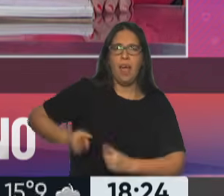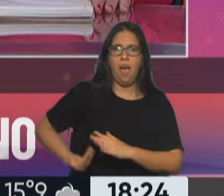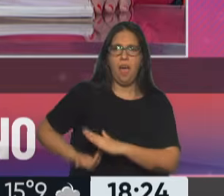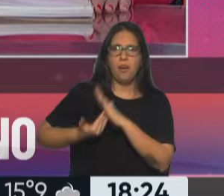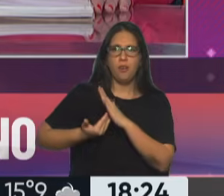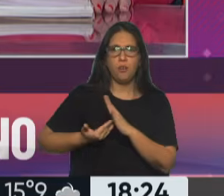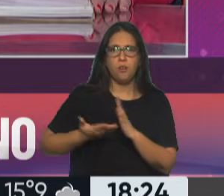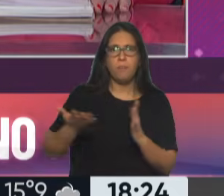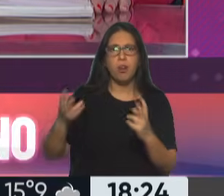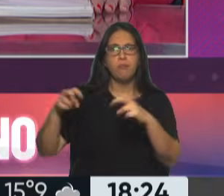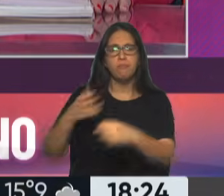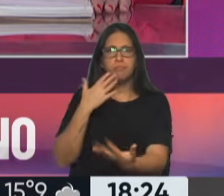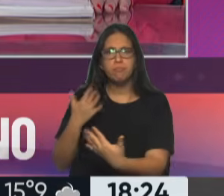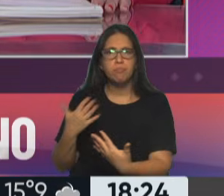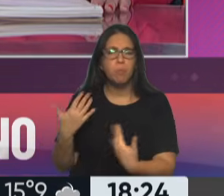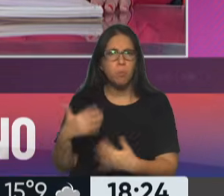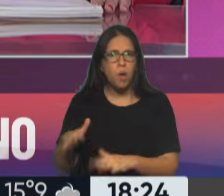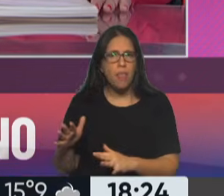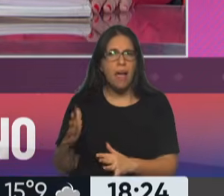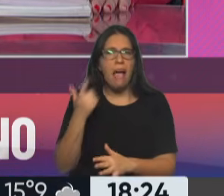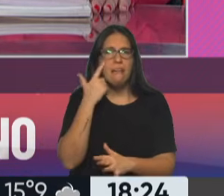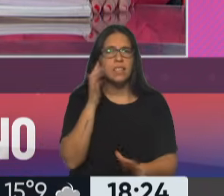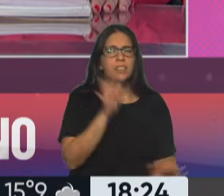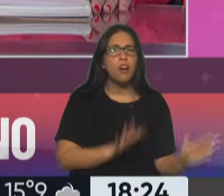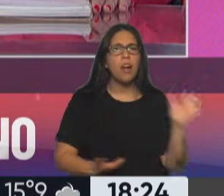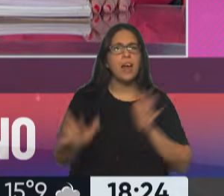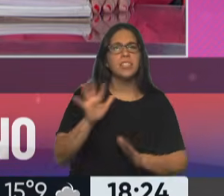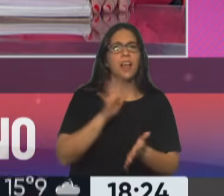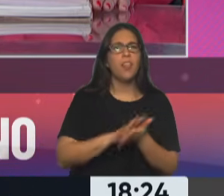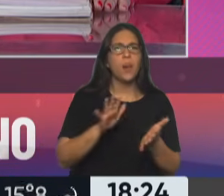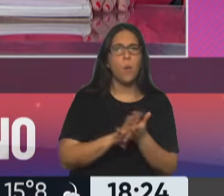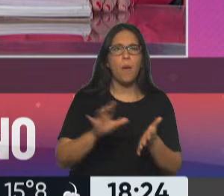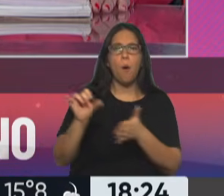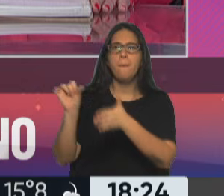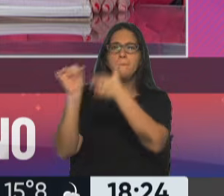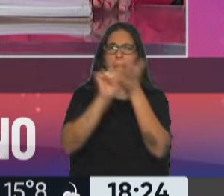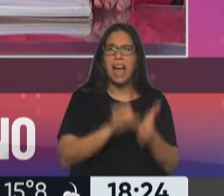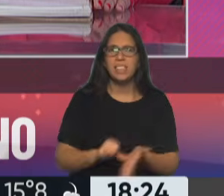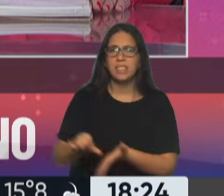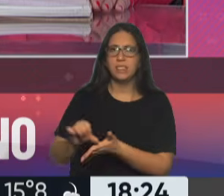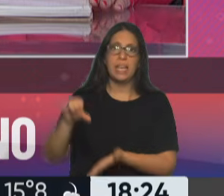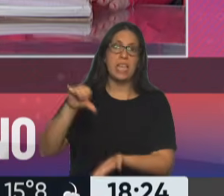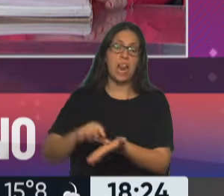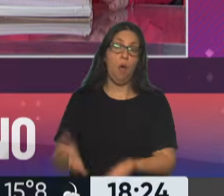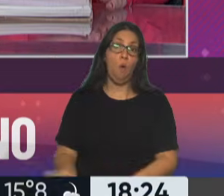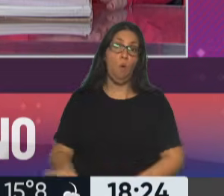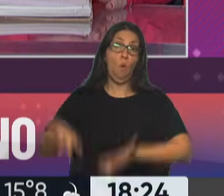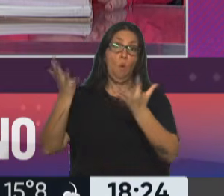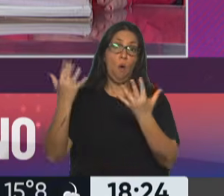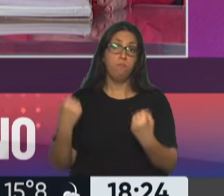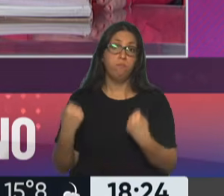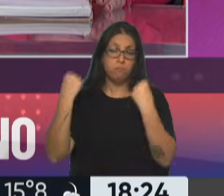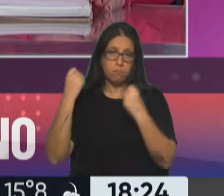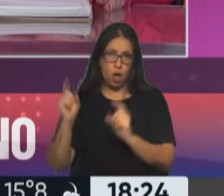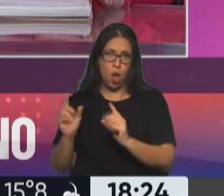negociar con ellos, también están viendo la posibilidad de cómo se estructura este Oriente Medio, no con un Irán fortalecido, pero sí con un